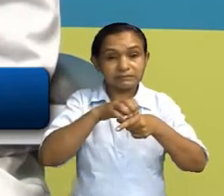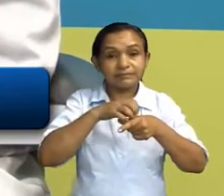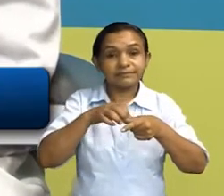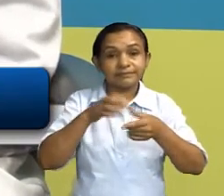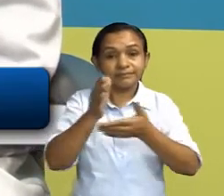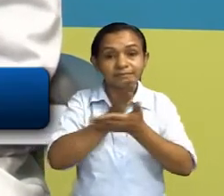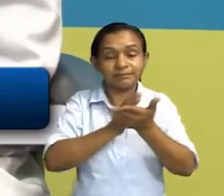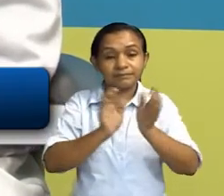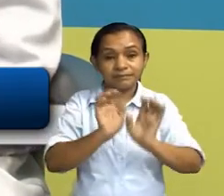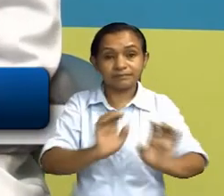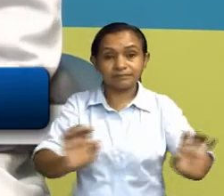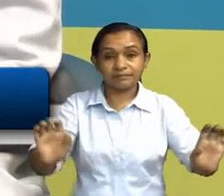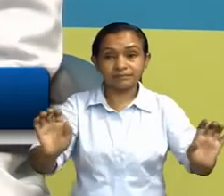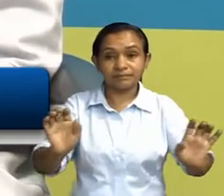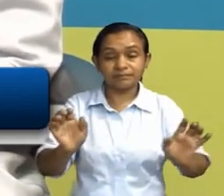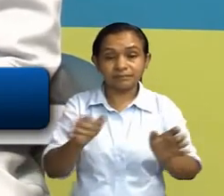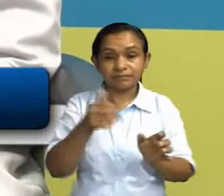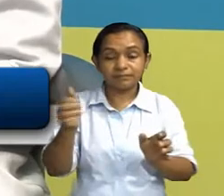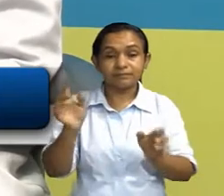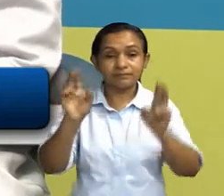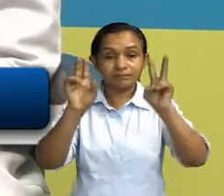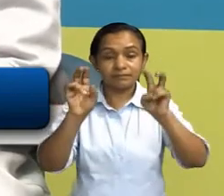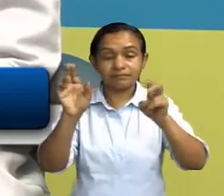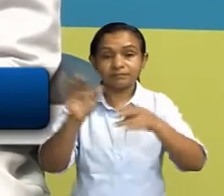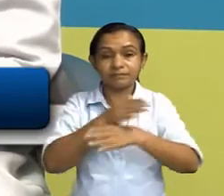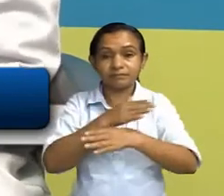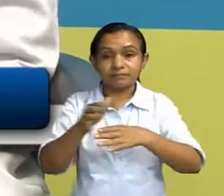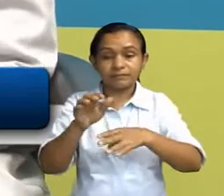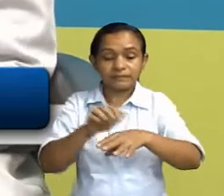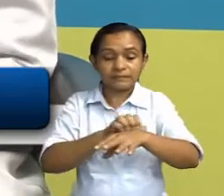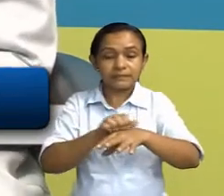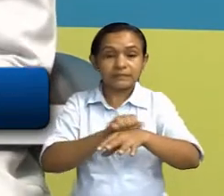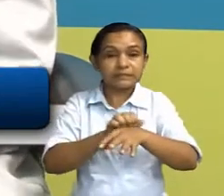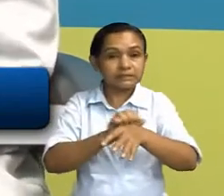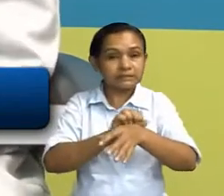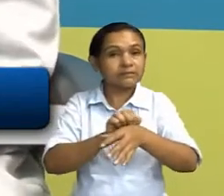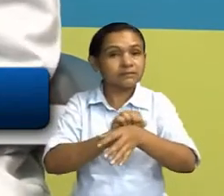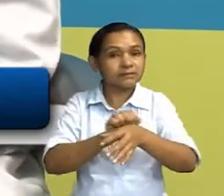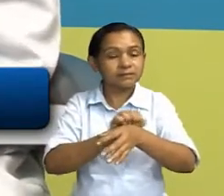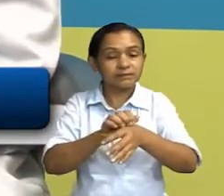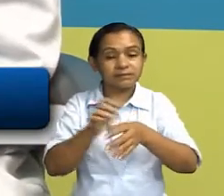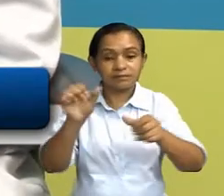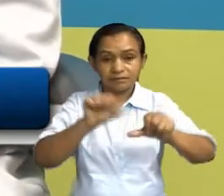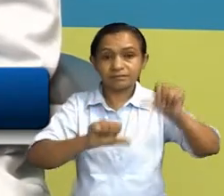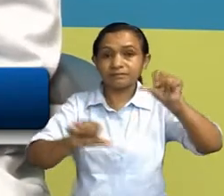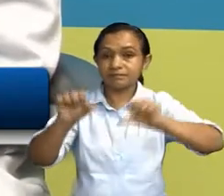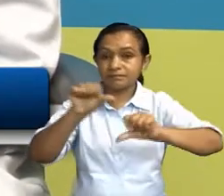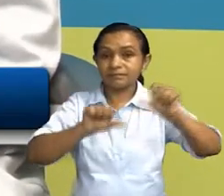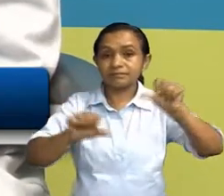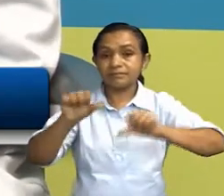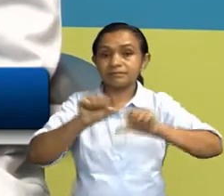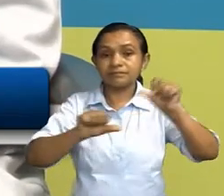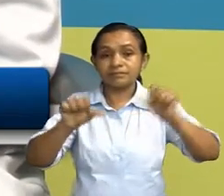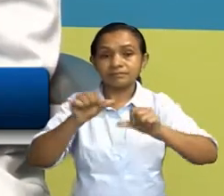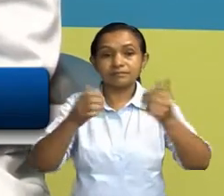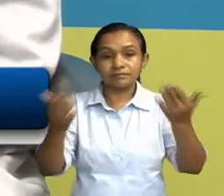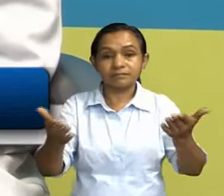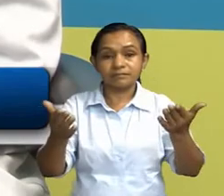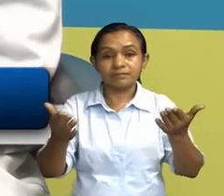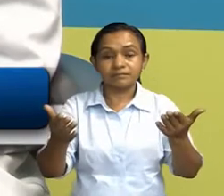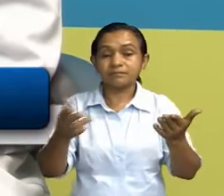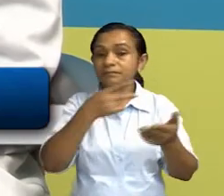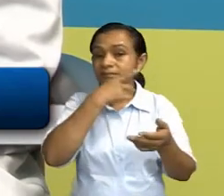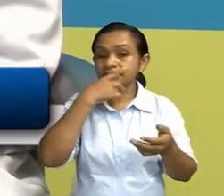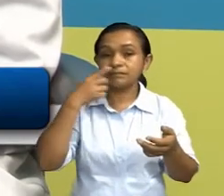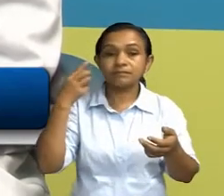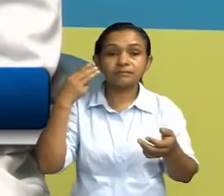algunos niños son, hablando de otro tema muy diferente, son alérgicos a muchos de estos productos químicos que para los padres